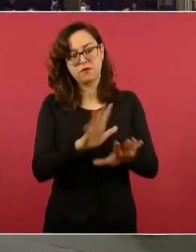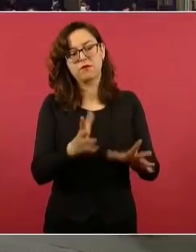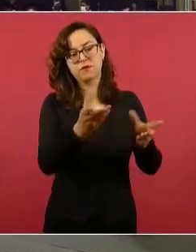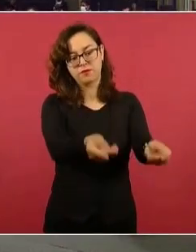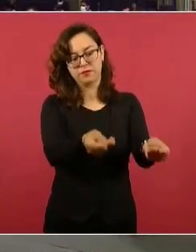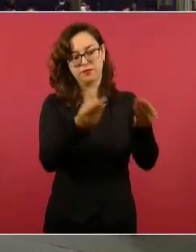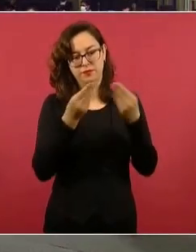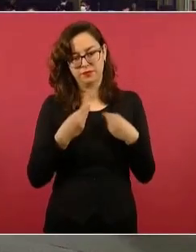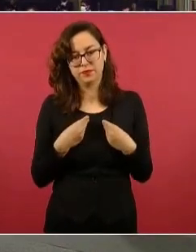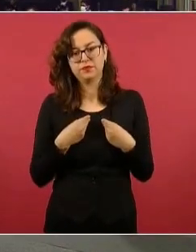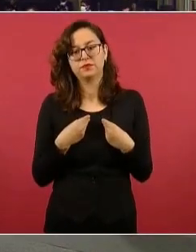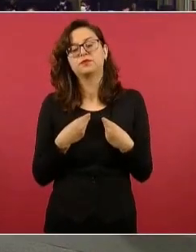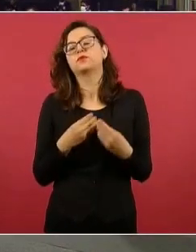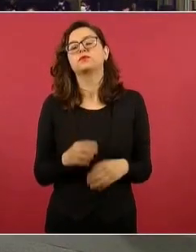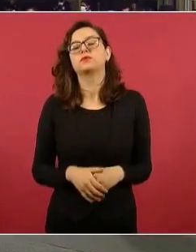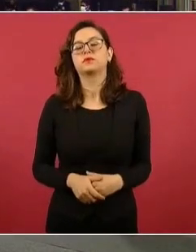Y